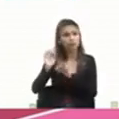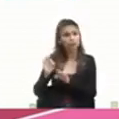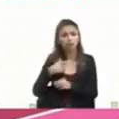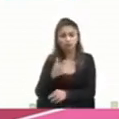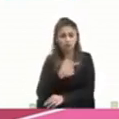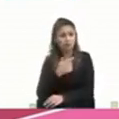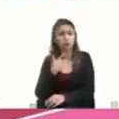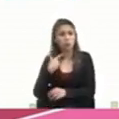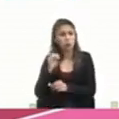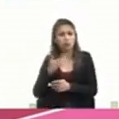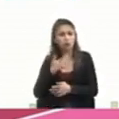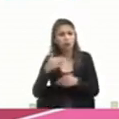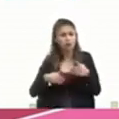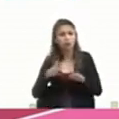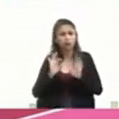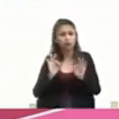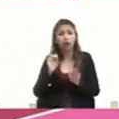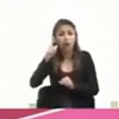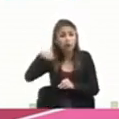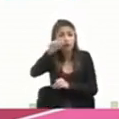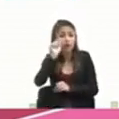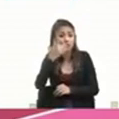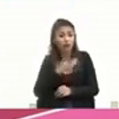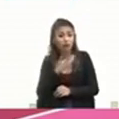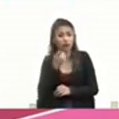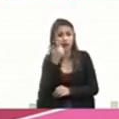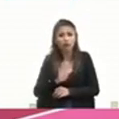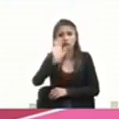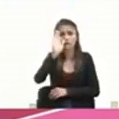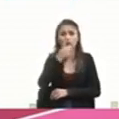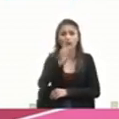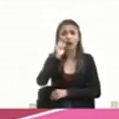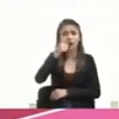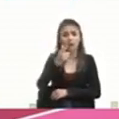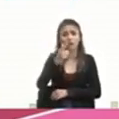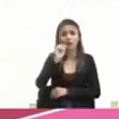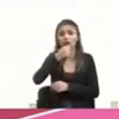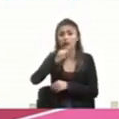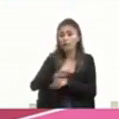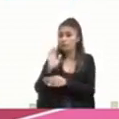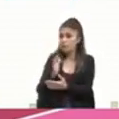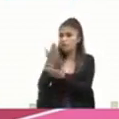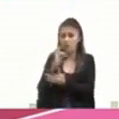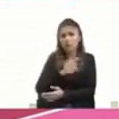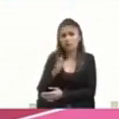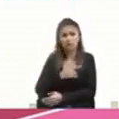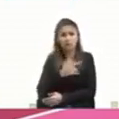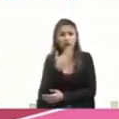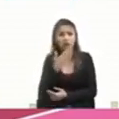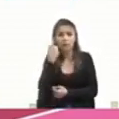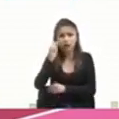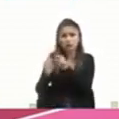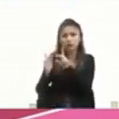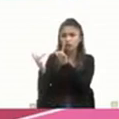tendría inconveniente, salvo que alguien lo tuviera, de emitir una solicitud a la Secretaría de Salud y además entablar